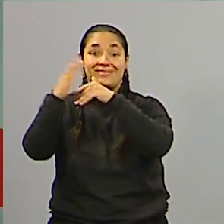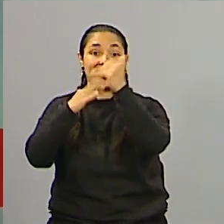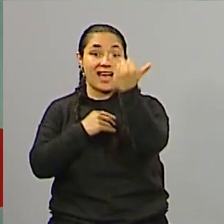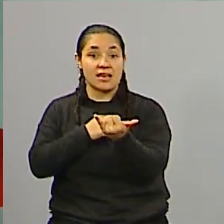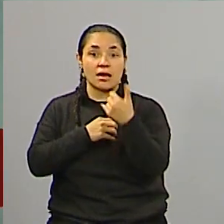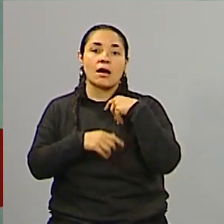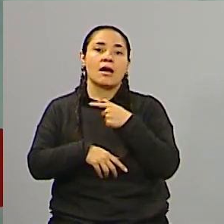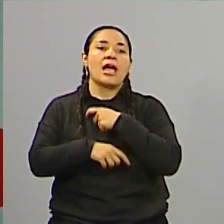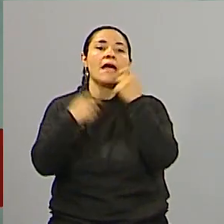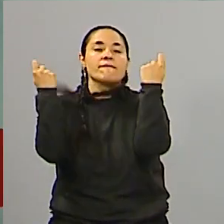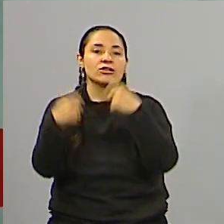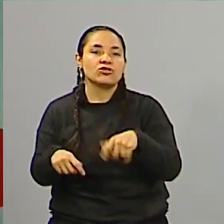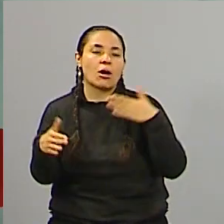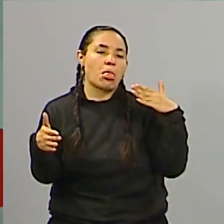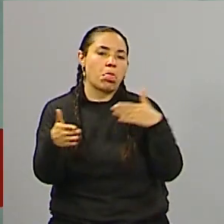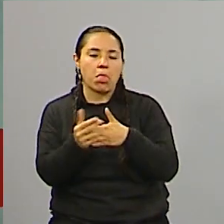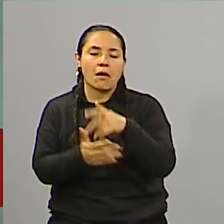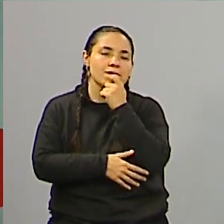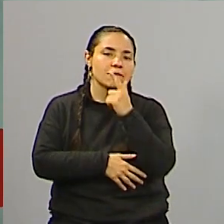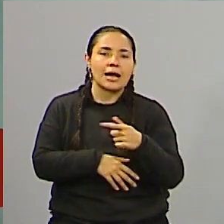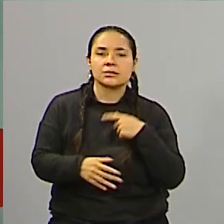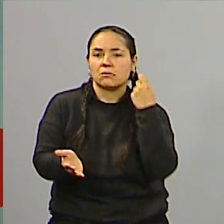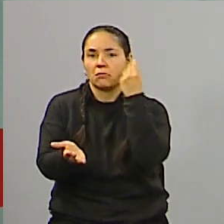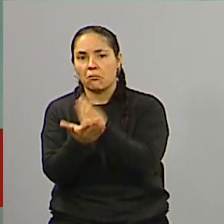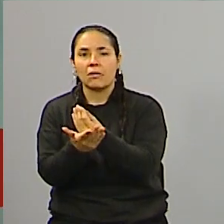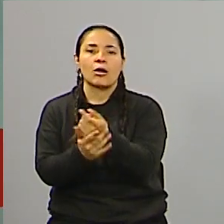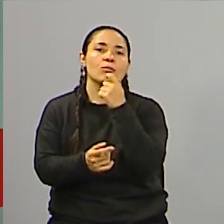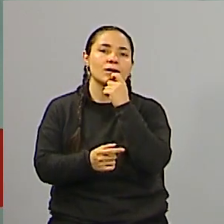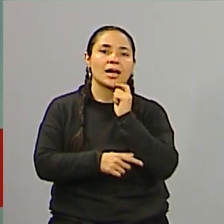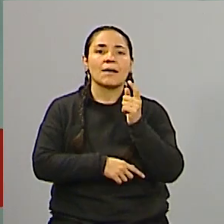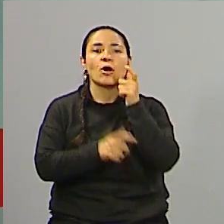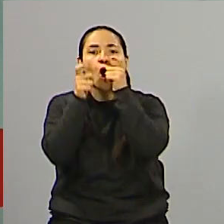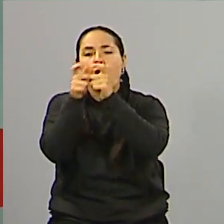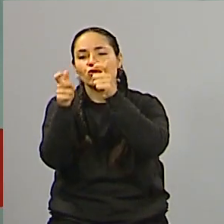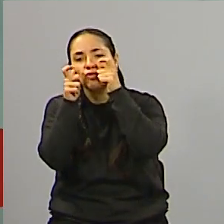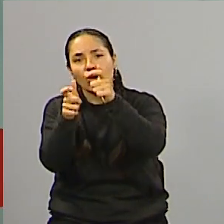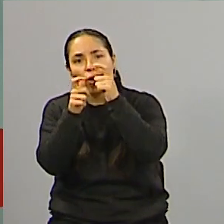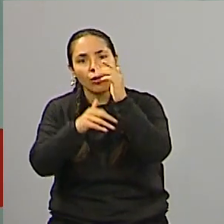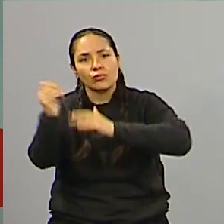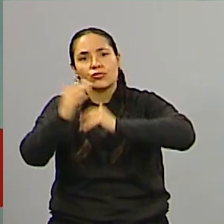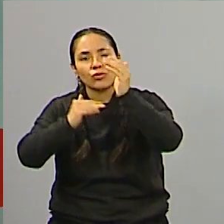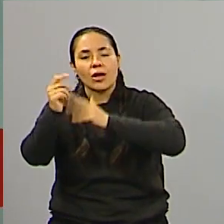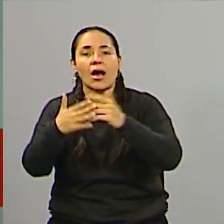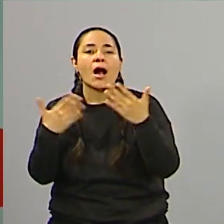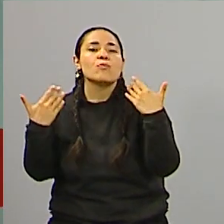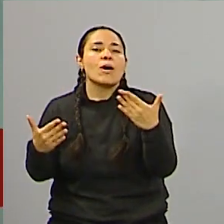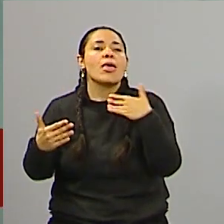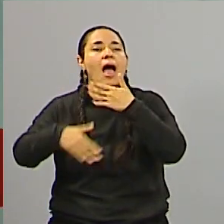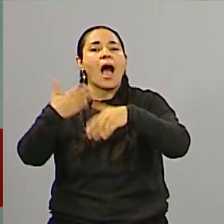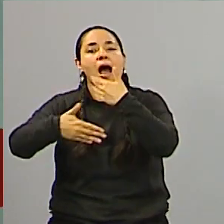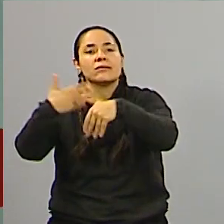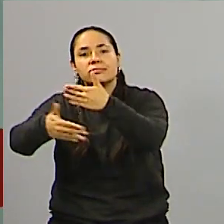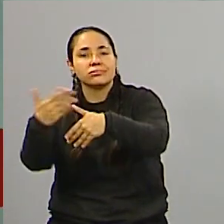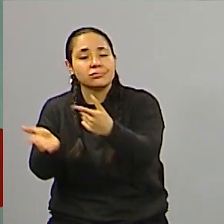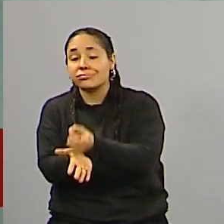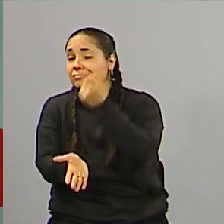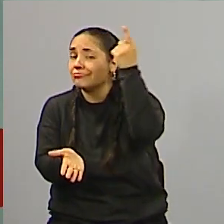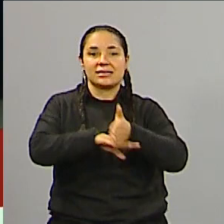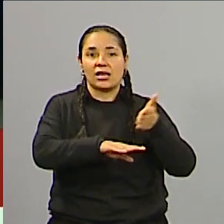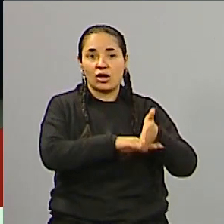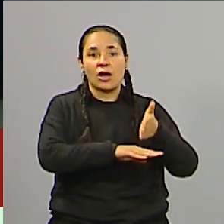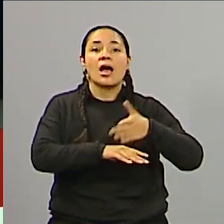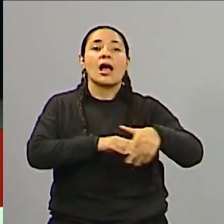años, dicen, bueno, da la sensación que Mendoza se quedó en el tiempo. Eso también tiene que ver con el desarrollo que se ha dado en las afueras de